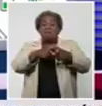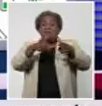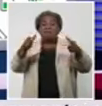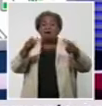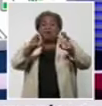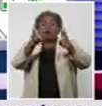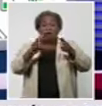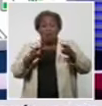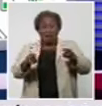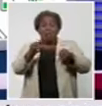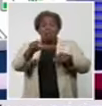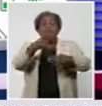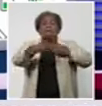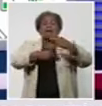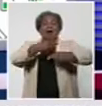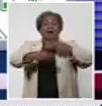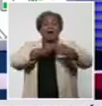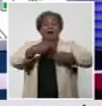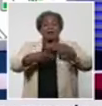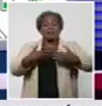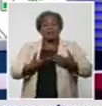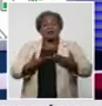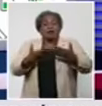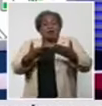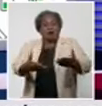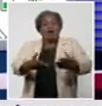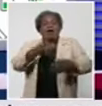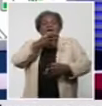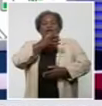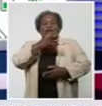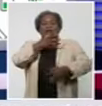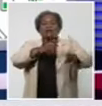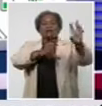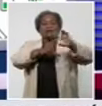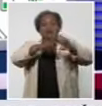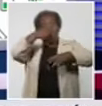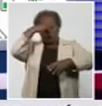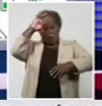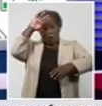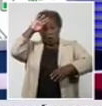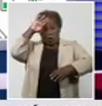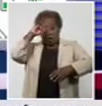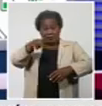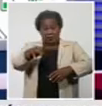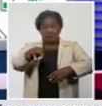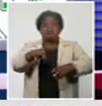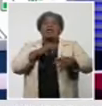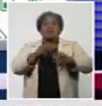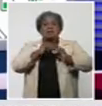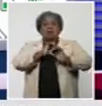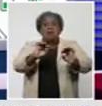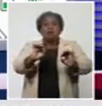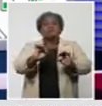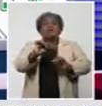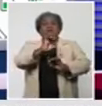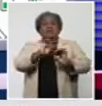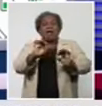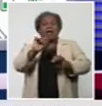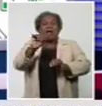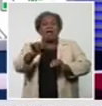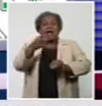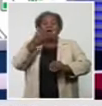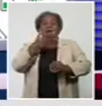para realizar este tributo a Fidel. La televisión cubana desde bien temprano en la revista Buenos Días dedica una emisión especial a la figura